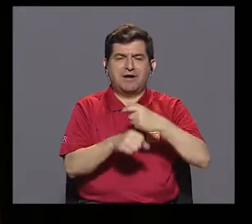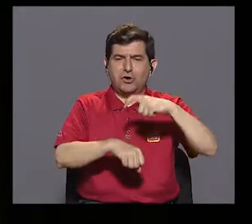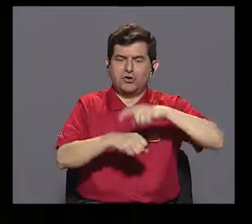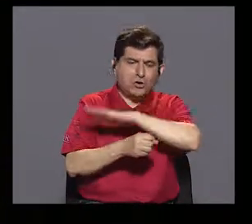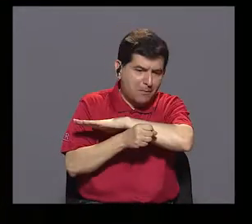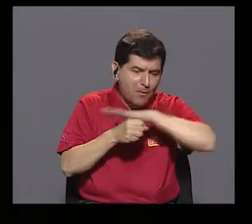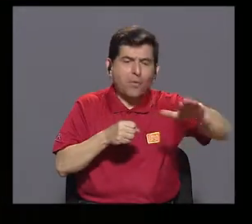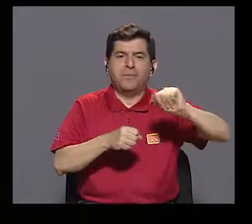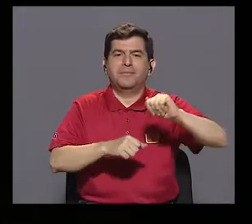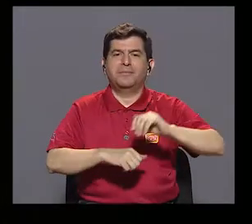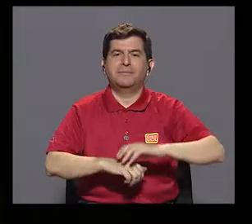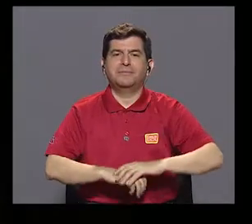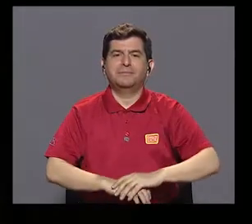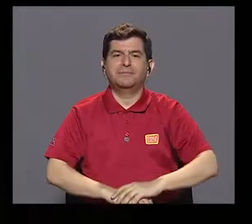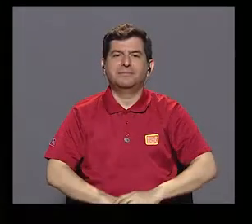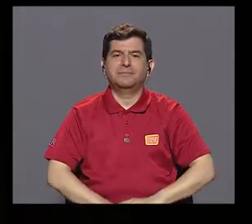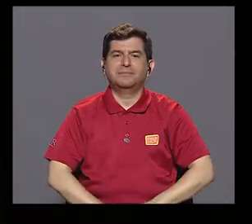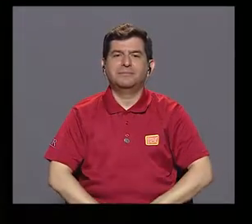completo.